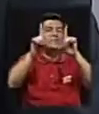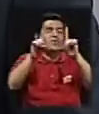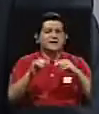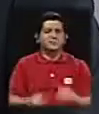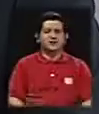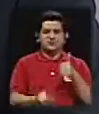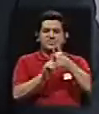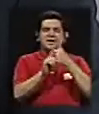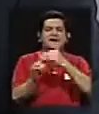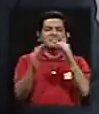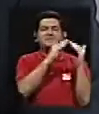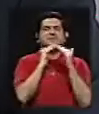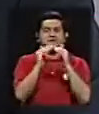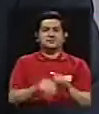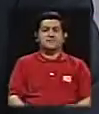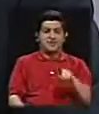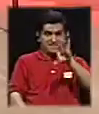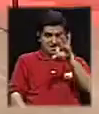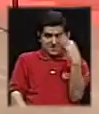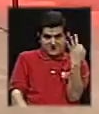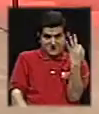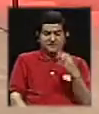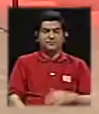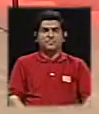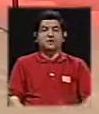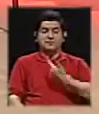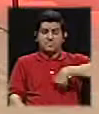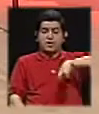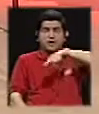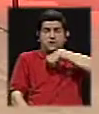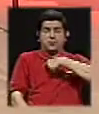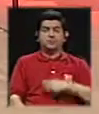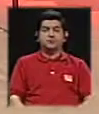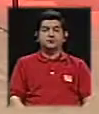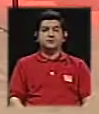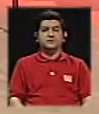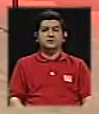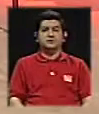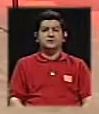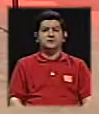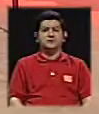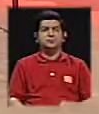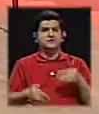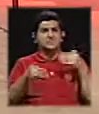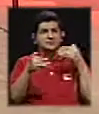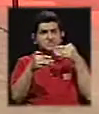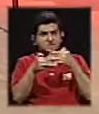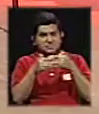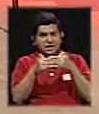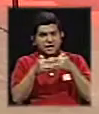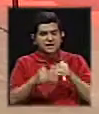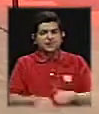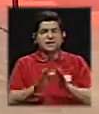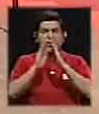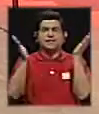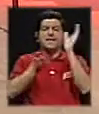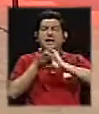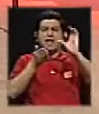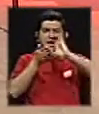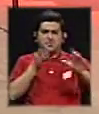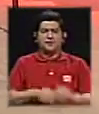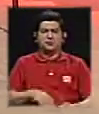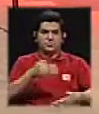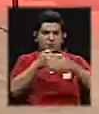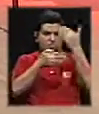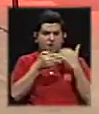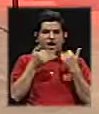de la propia comunidad? En ese sentido, nosotros desde cerca de la apertura del colegio, anterior a